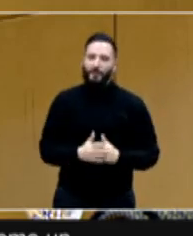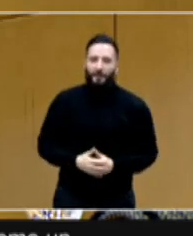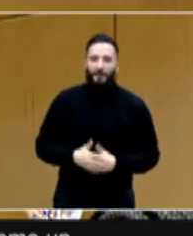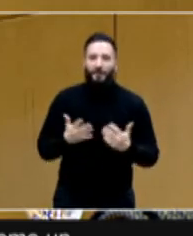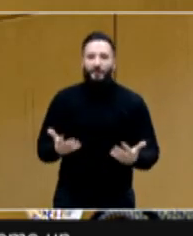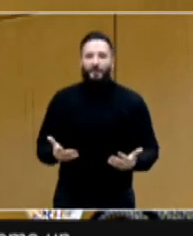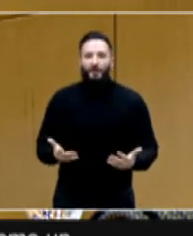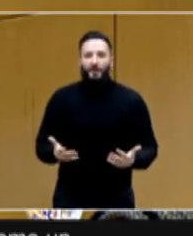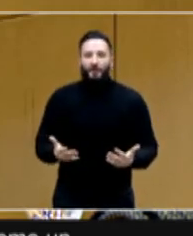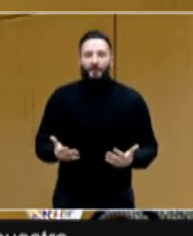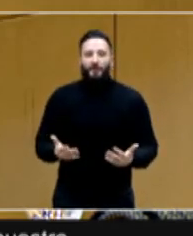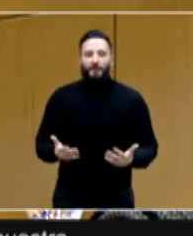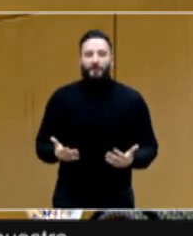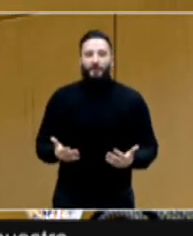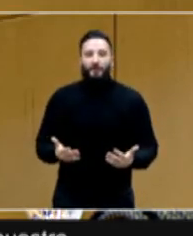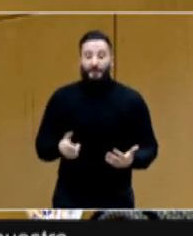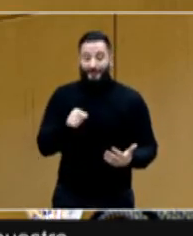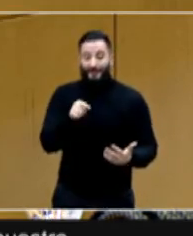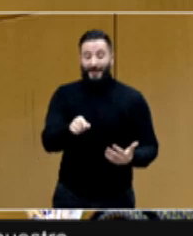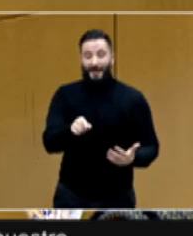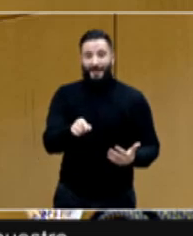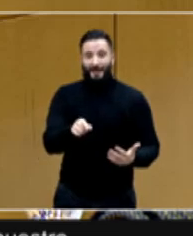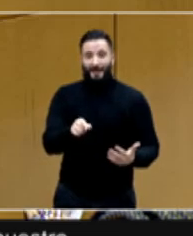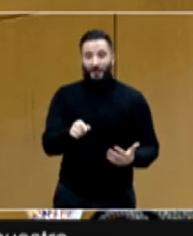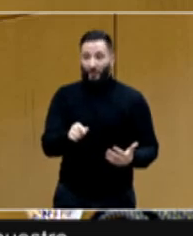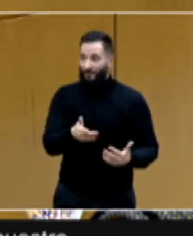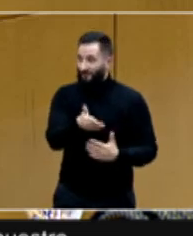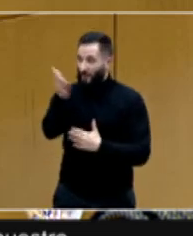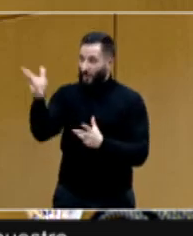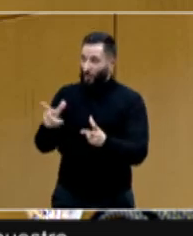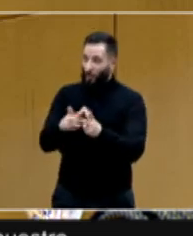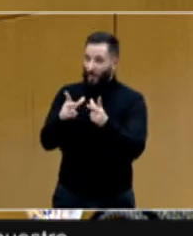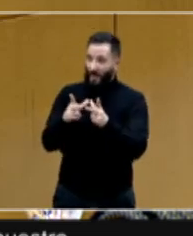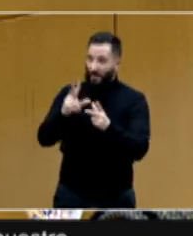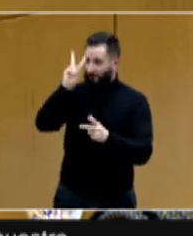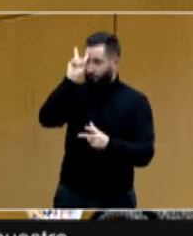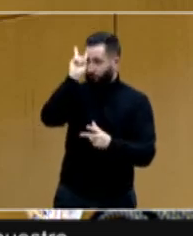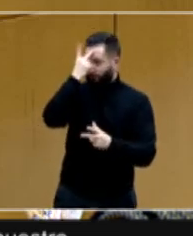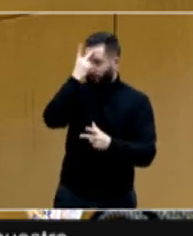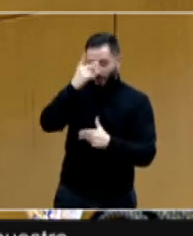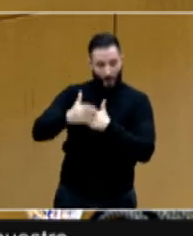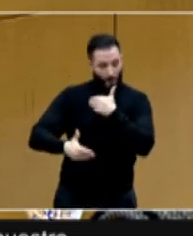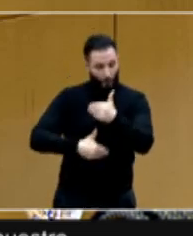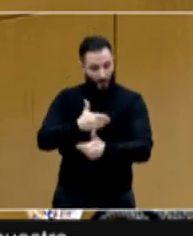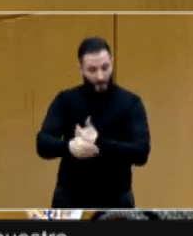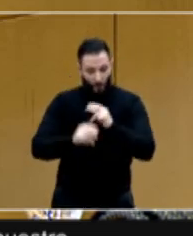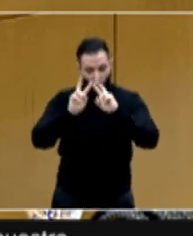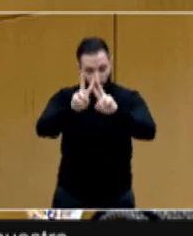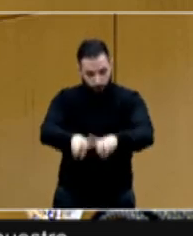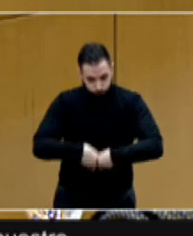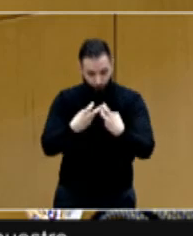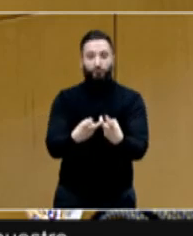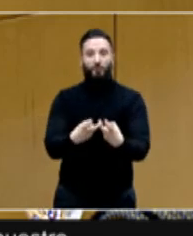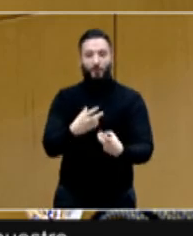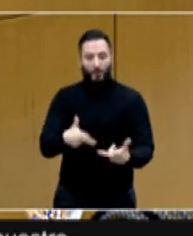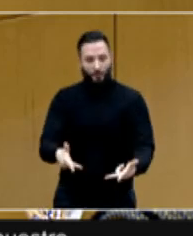detrás de la brecha digital que eso supone dar lugar a que el procedimiento se actualice y que entre los nuevos programas y todas